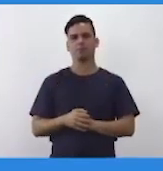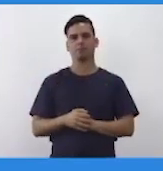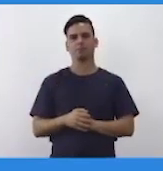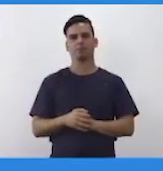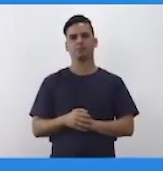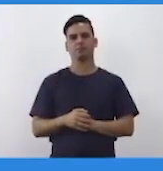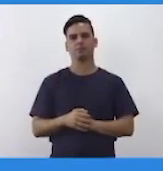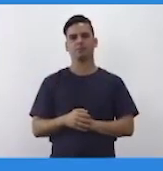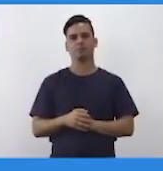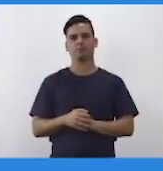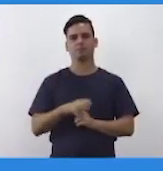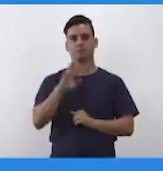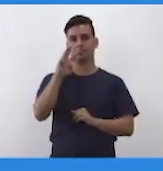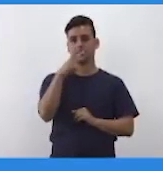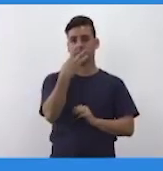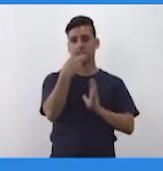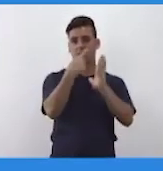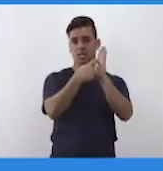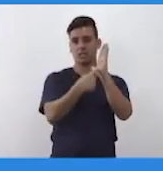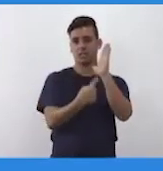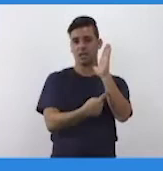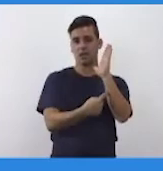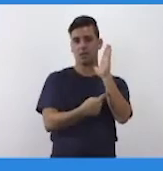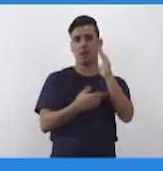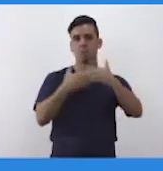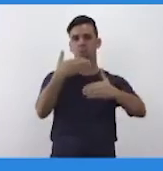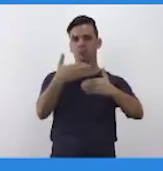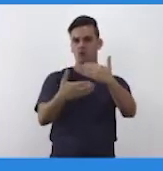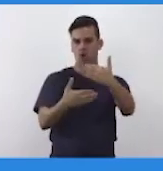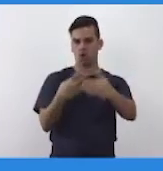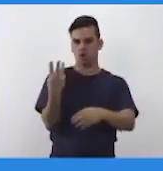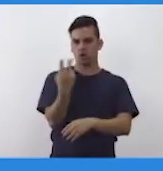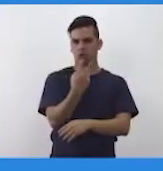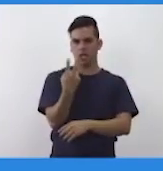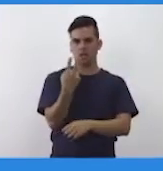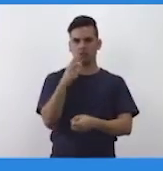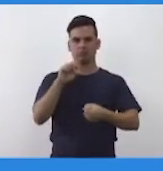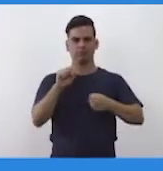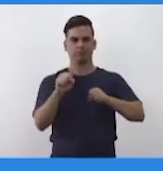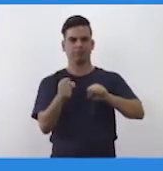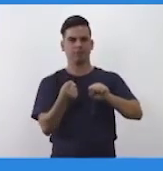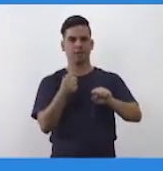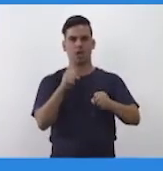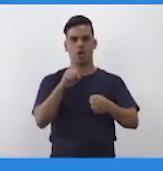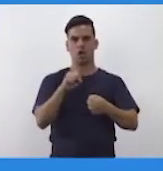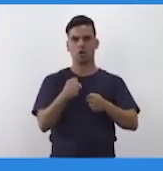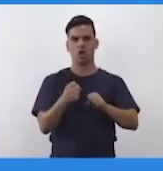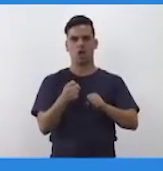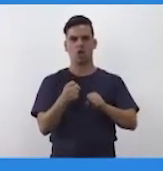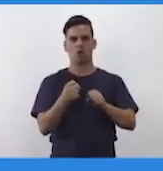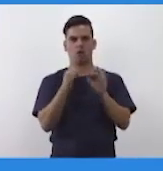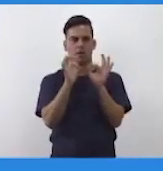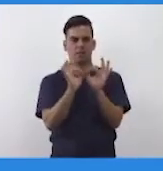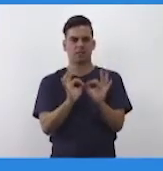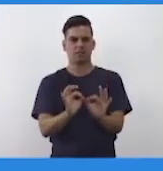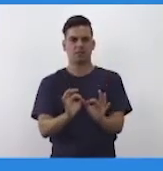Como tercera, son procesos regulados por enzimas específicas.